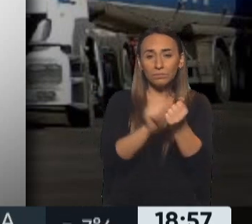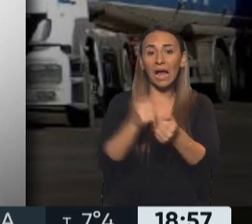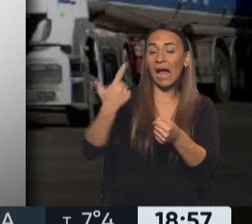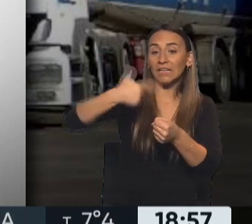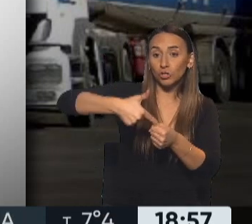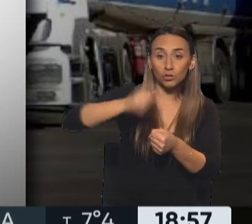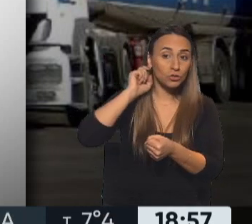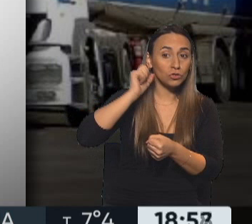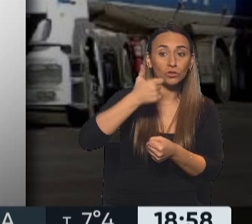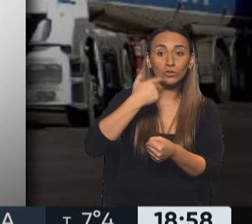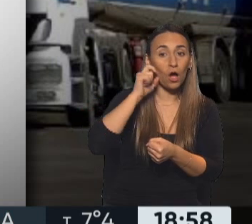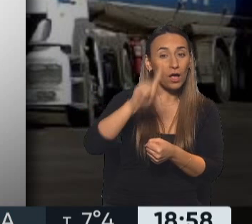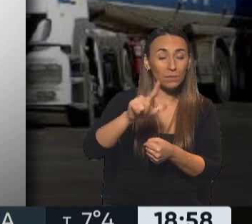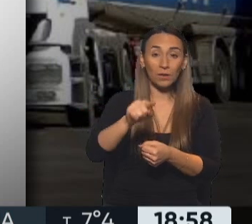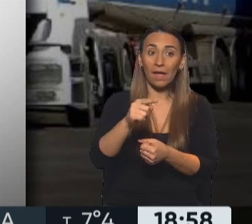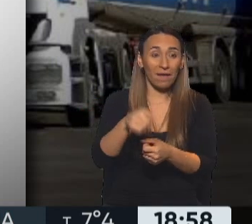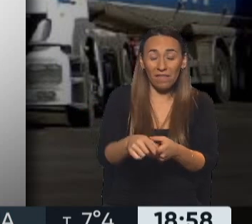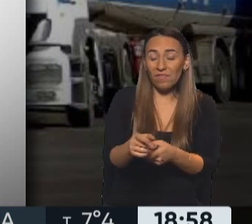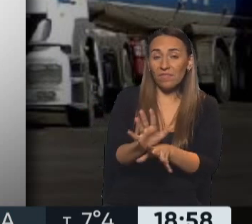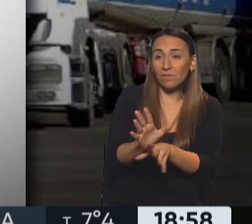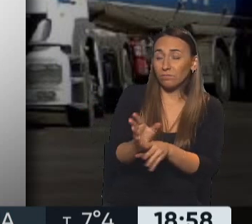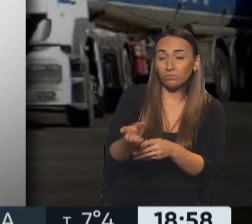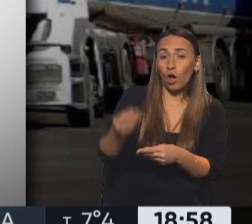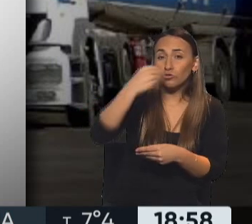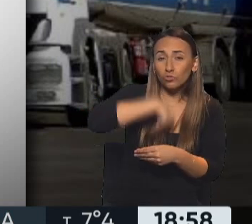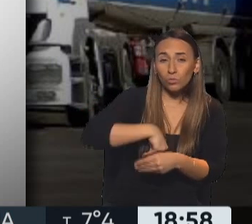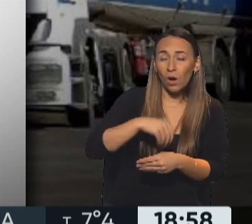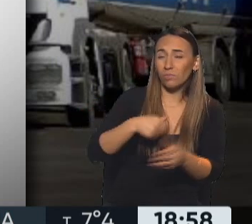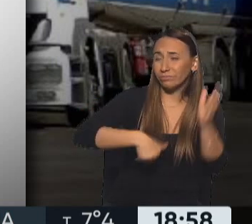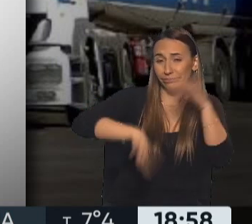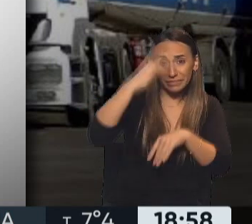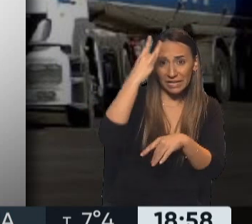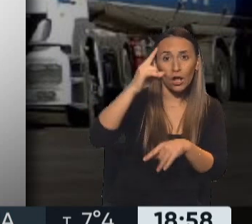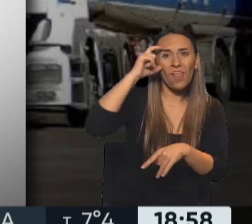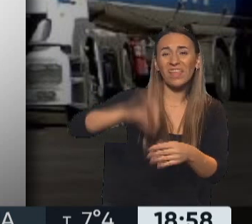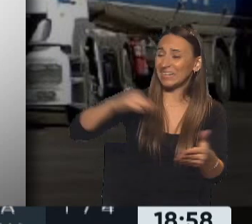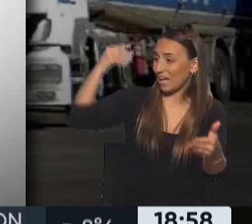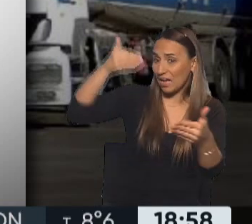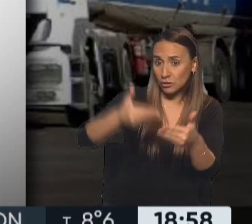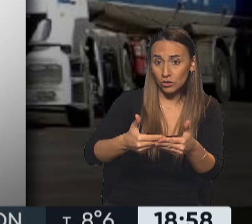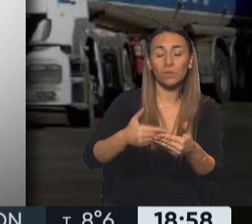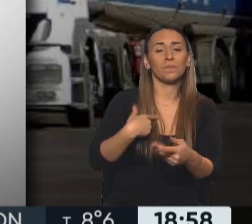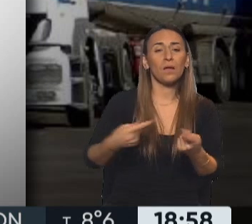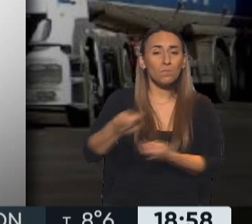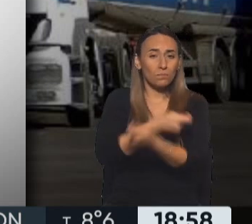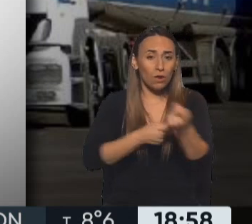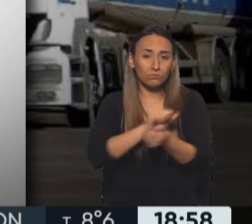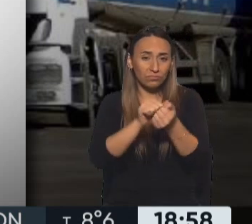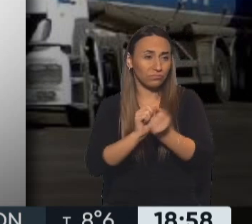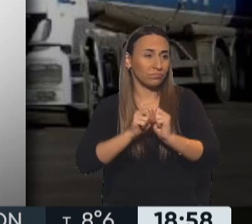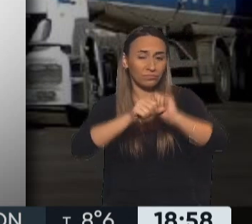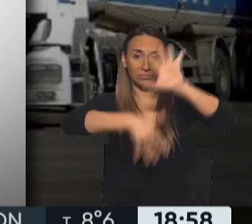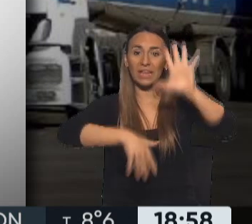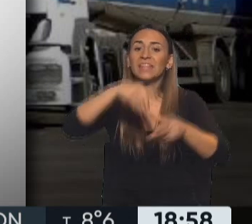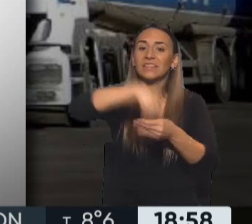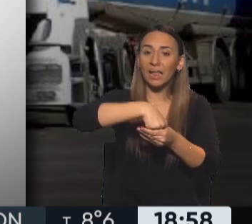demanda más alta en los últimos 10 años. Tiene como prioridad la empresa el abastecimiento de gasoil en el mercado interno en línea con su participación